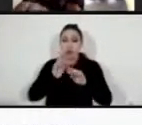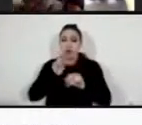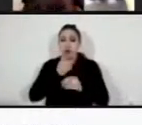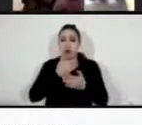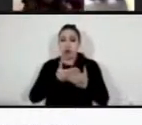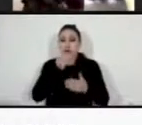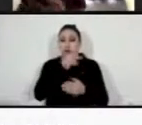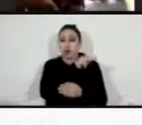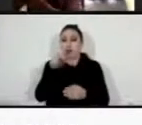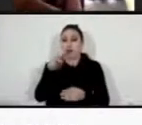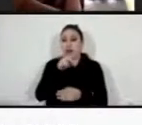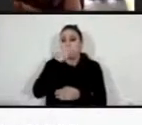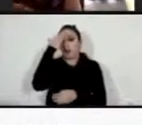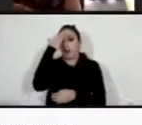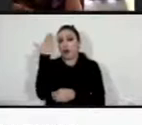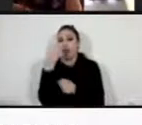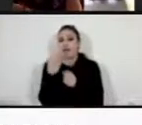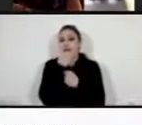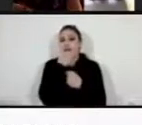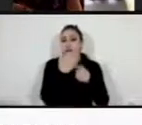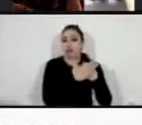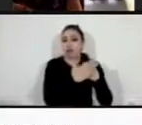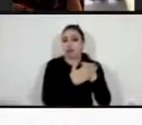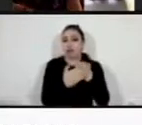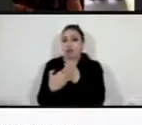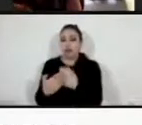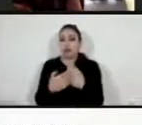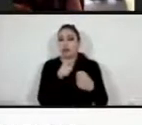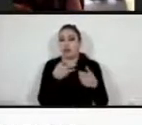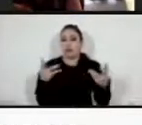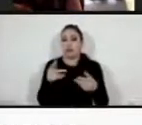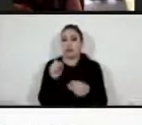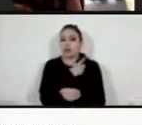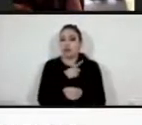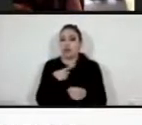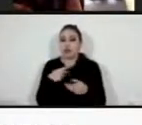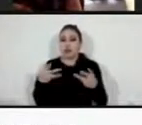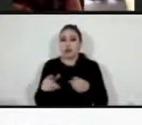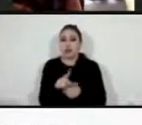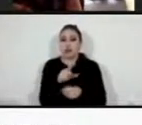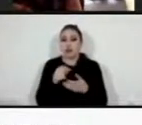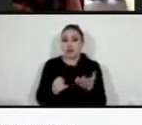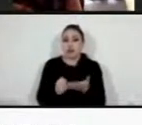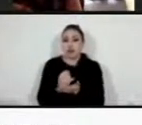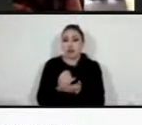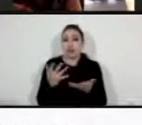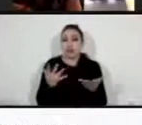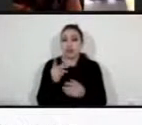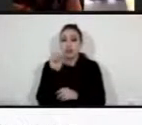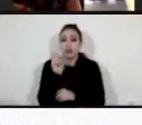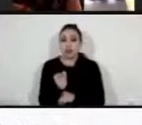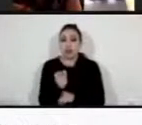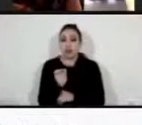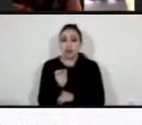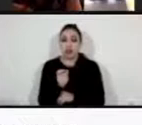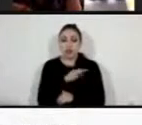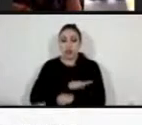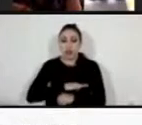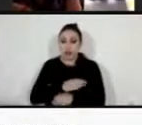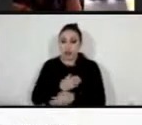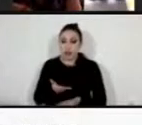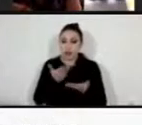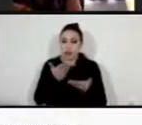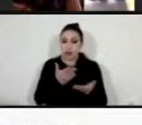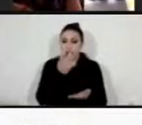es civilización cuando se antepone el saber en la determinación y sentido del ser. Felicidades a los